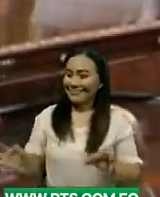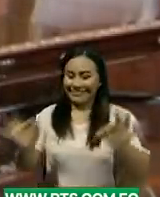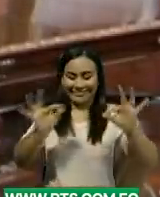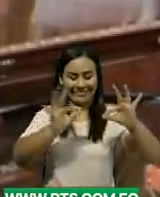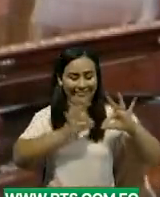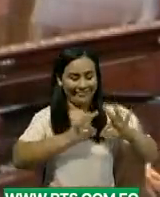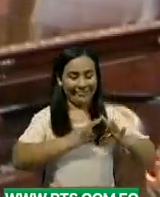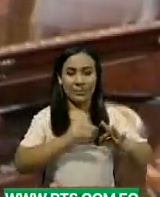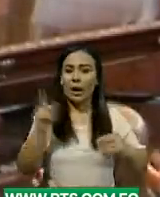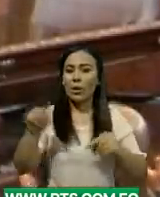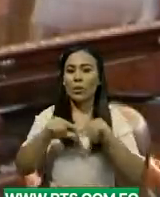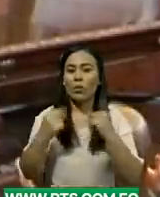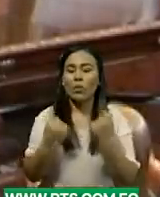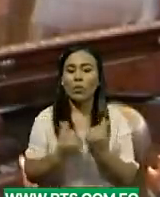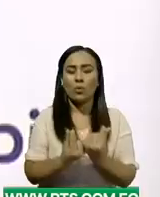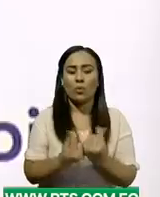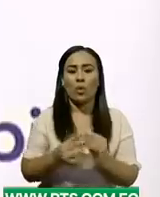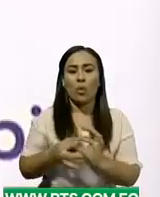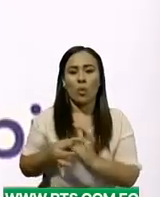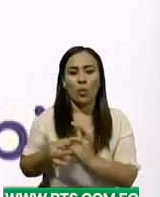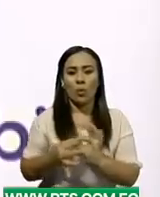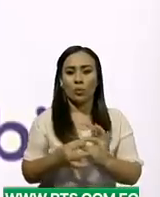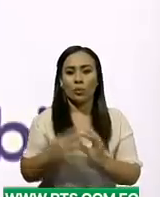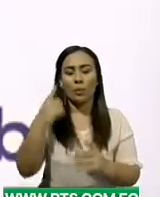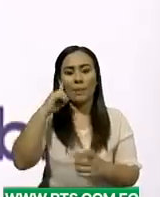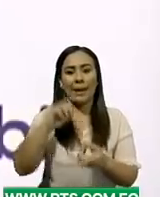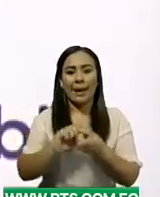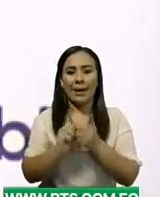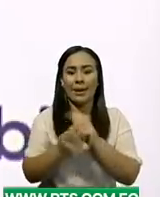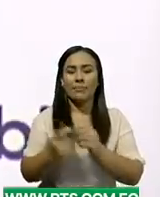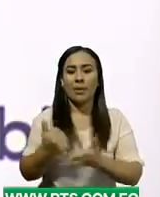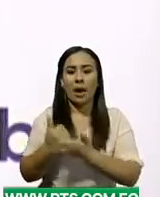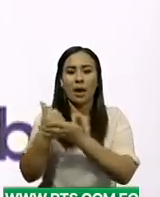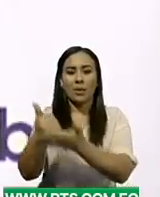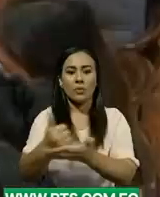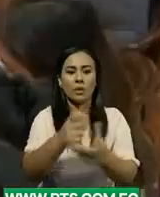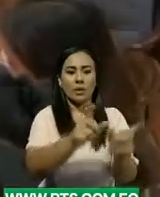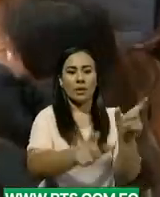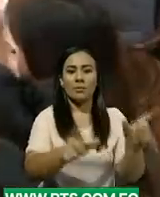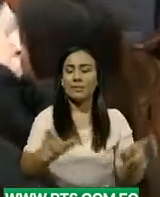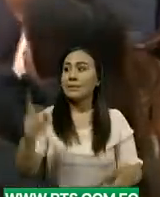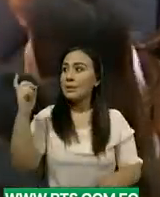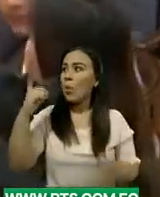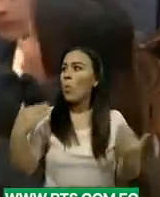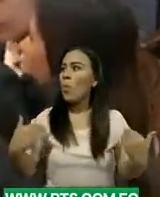Caminando Juntos por el Cambio es una organización que brinda ayuda a quienes lo requieren,